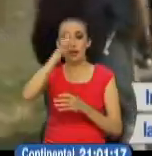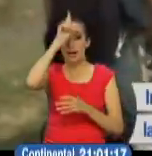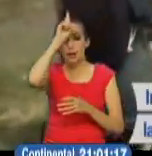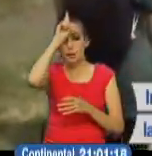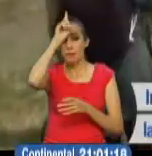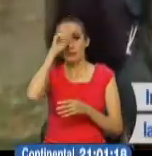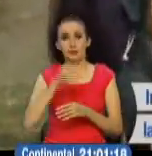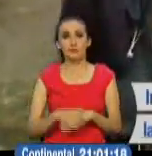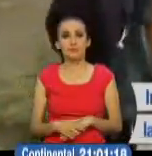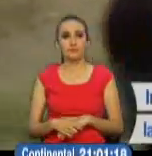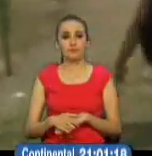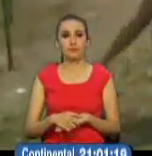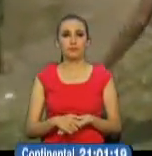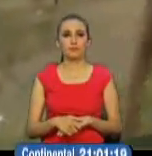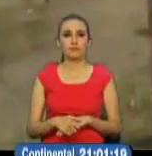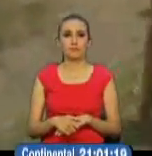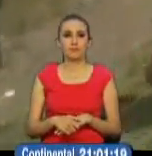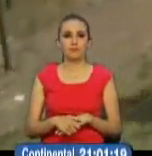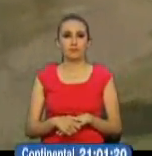Alemania.